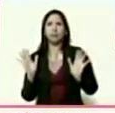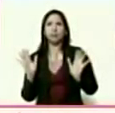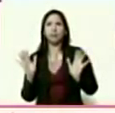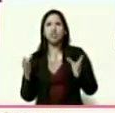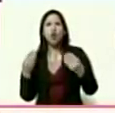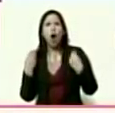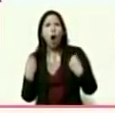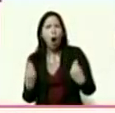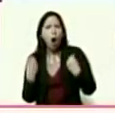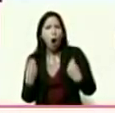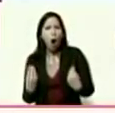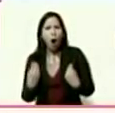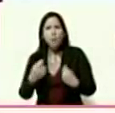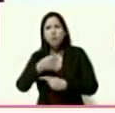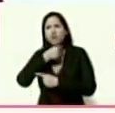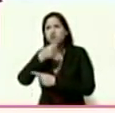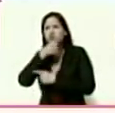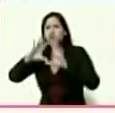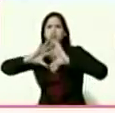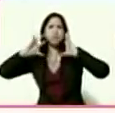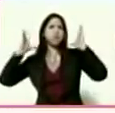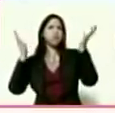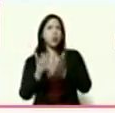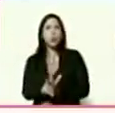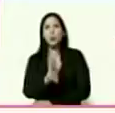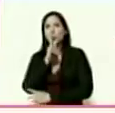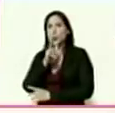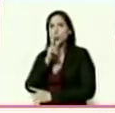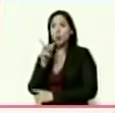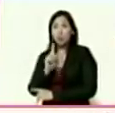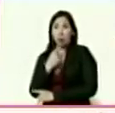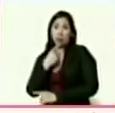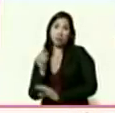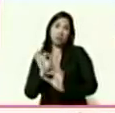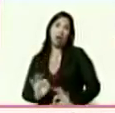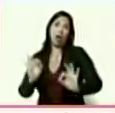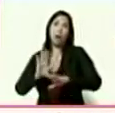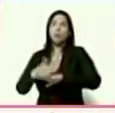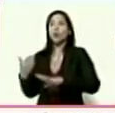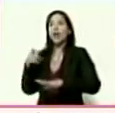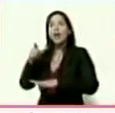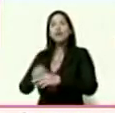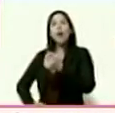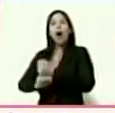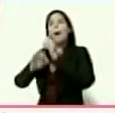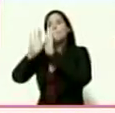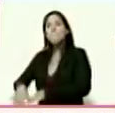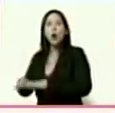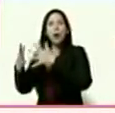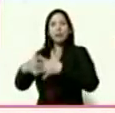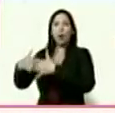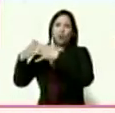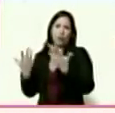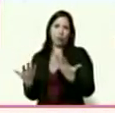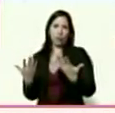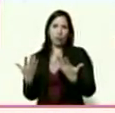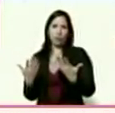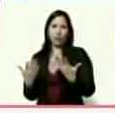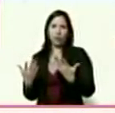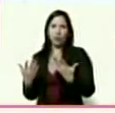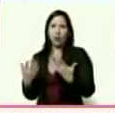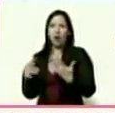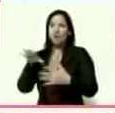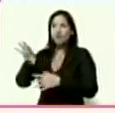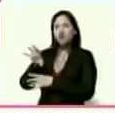estarían los medios del mundo? No dicen nada porque, bueno, esos son aliados de Estados Unidos, los lacayos de Estados